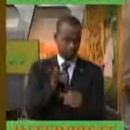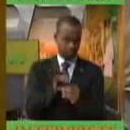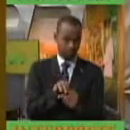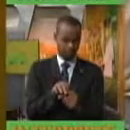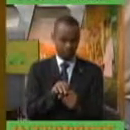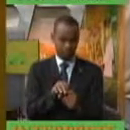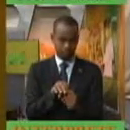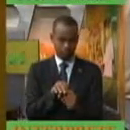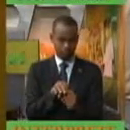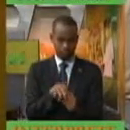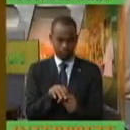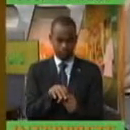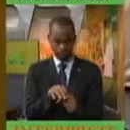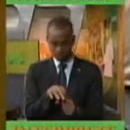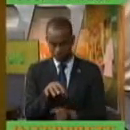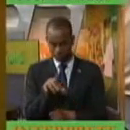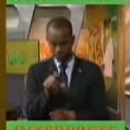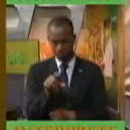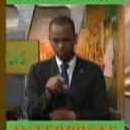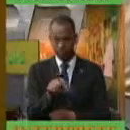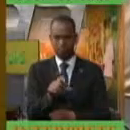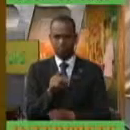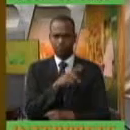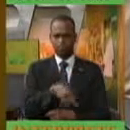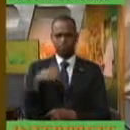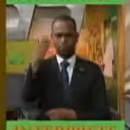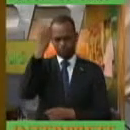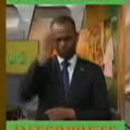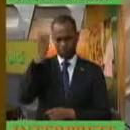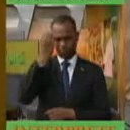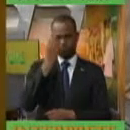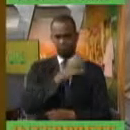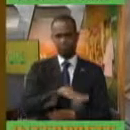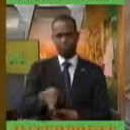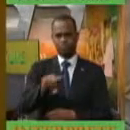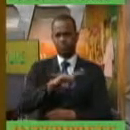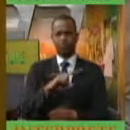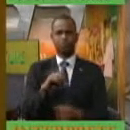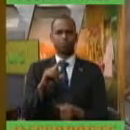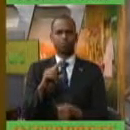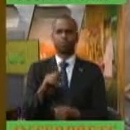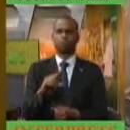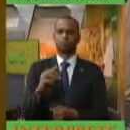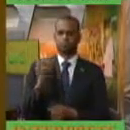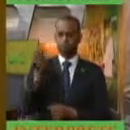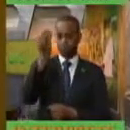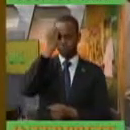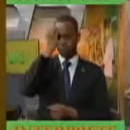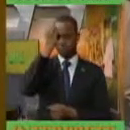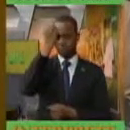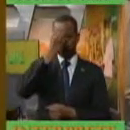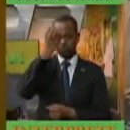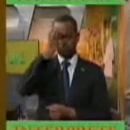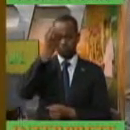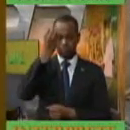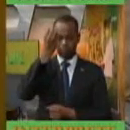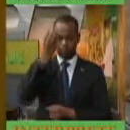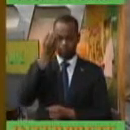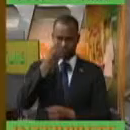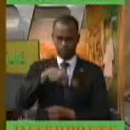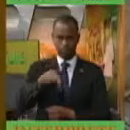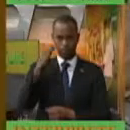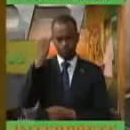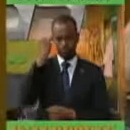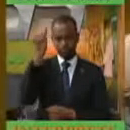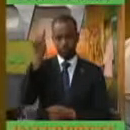O sea, fíjate cómo estaba instalado en su cerebro, en su pensamiento, la